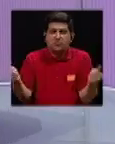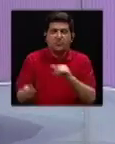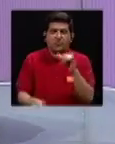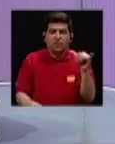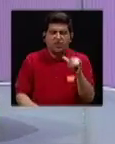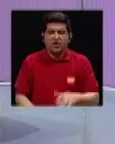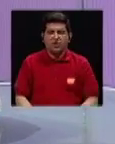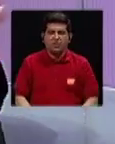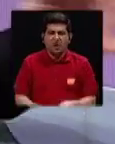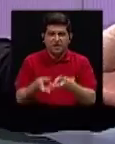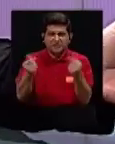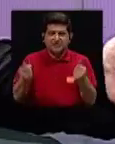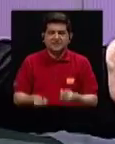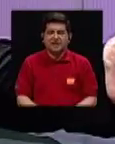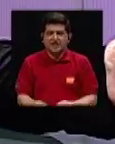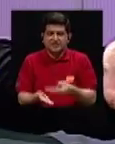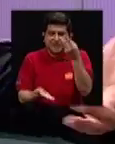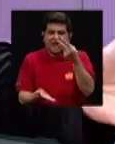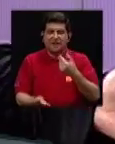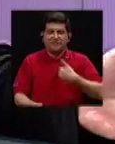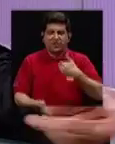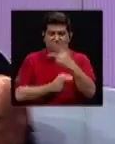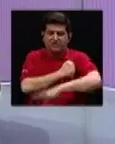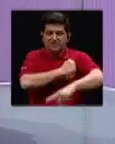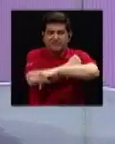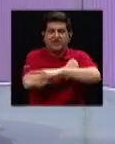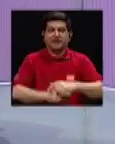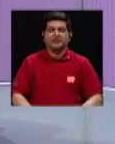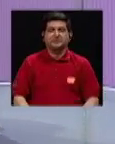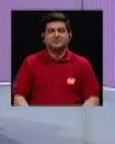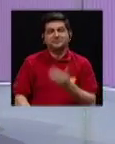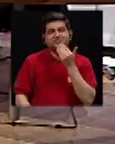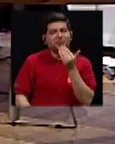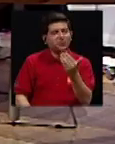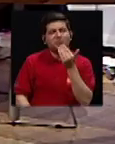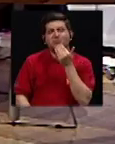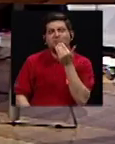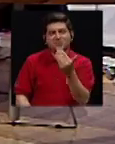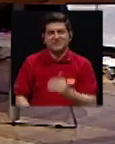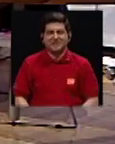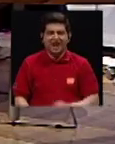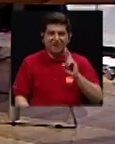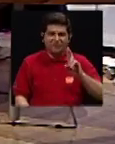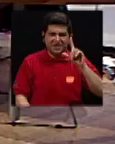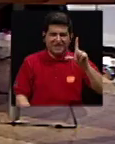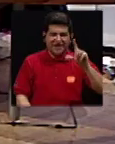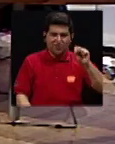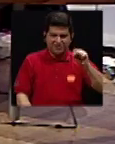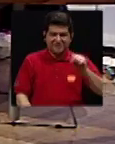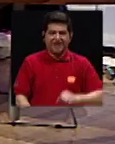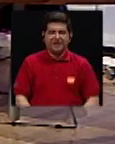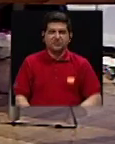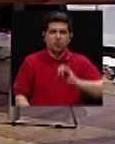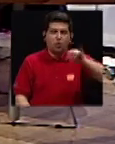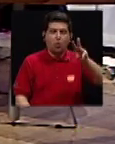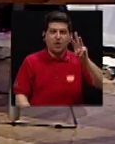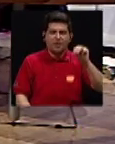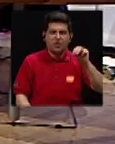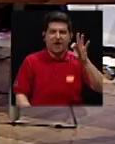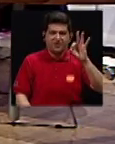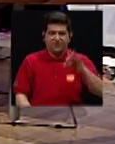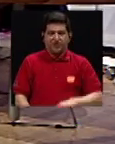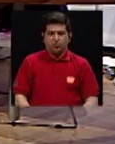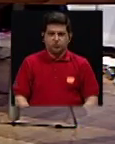vaya desintegrando igual como se desintegran las riquezas de nuestro país Bueno muchísimas gracias a Rita Laura